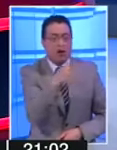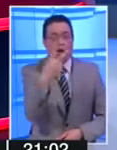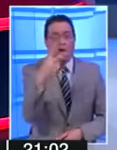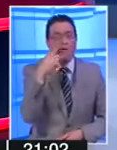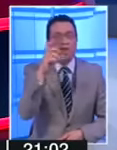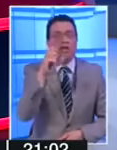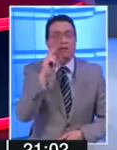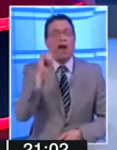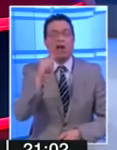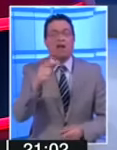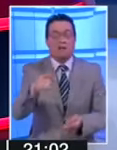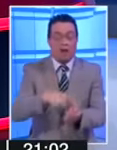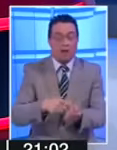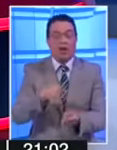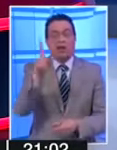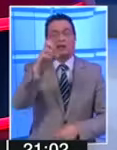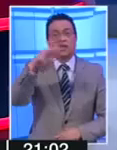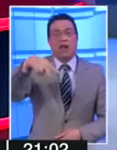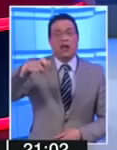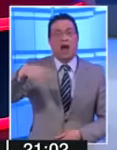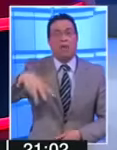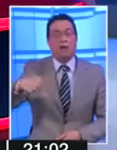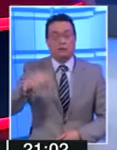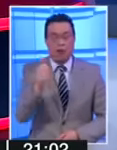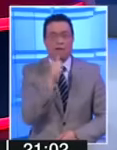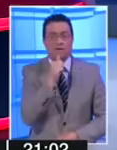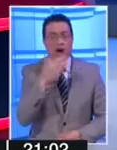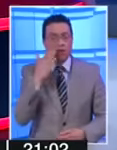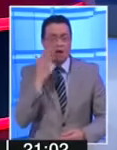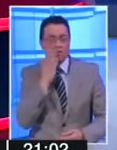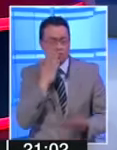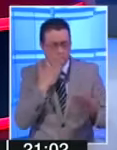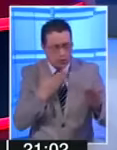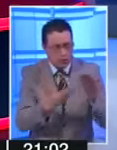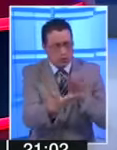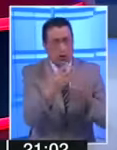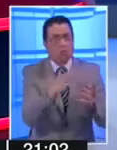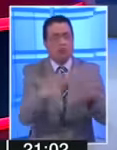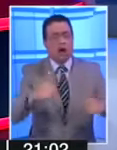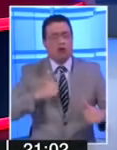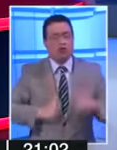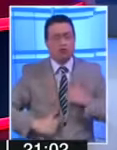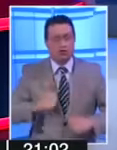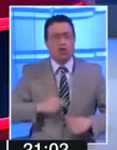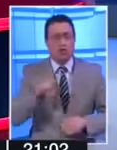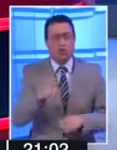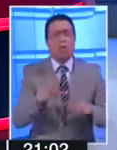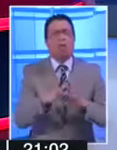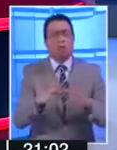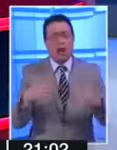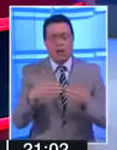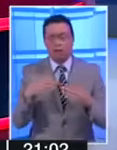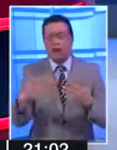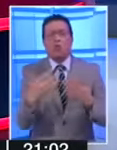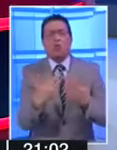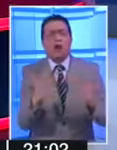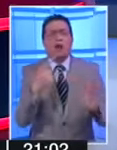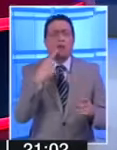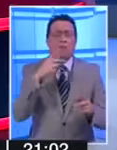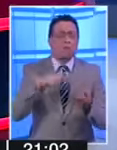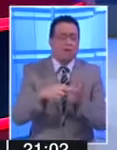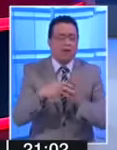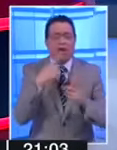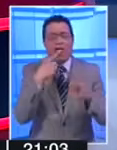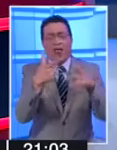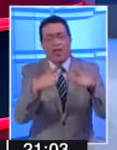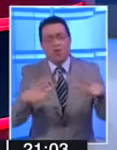y familiares del Sename. Y esa falta de empatía con quienes más han sufrido sigue siendo, más allá de cualquier chascarro lingüístico,